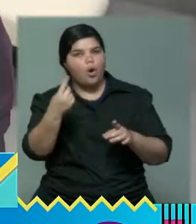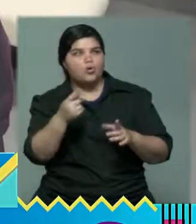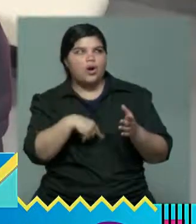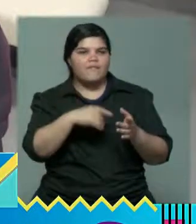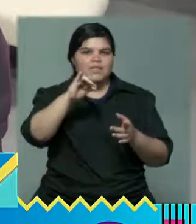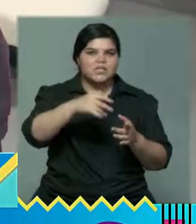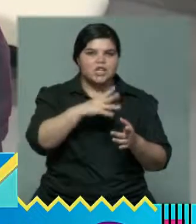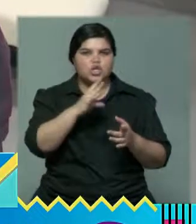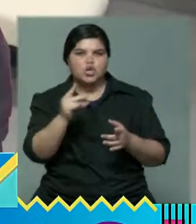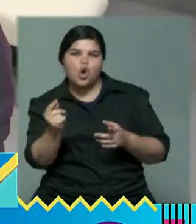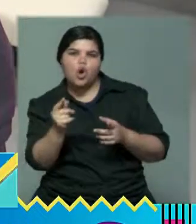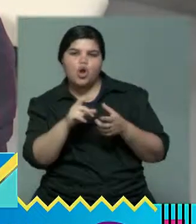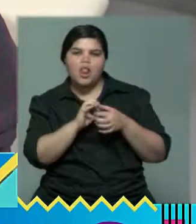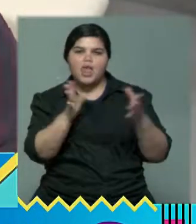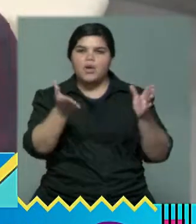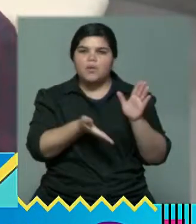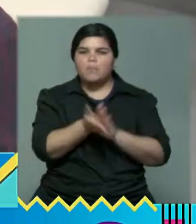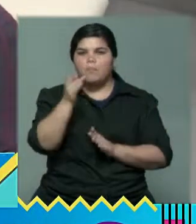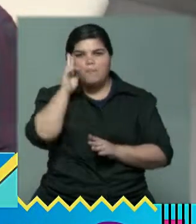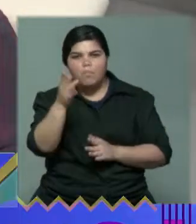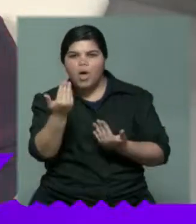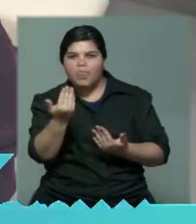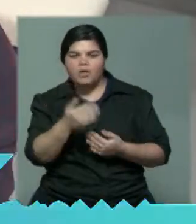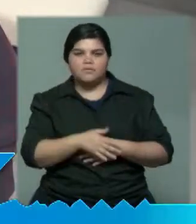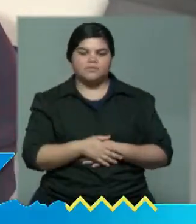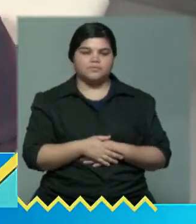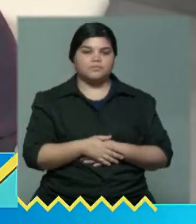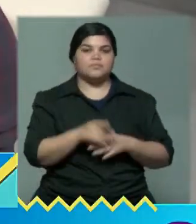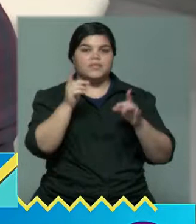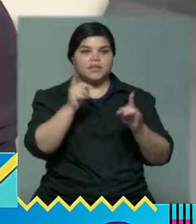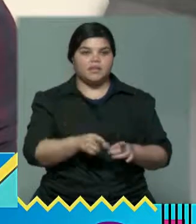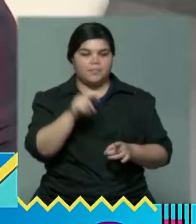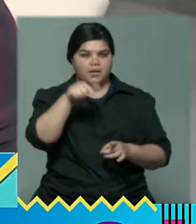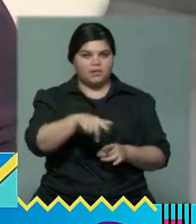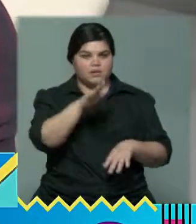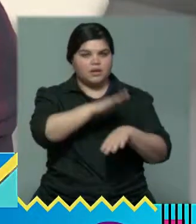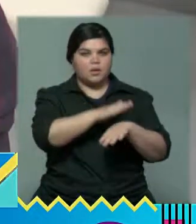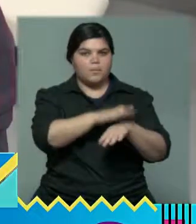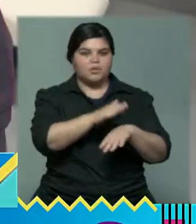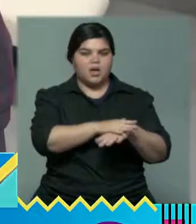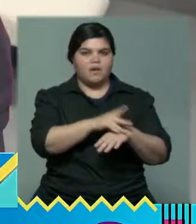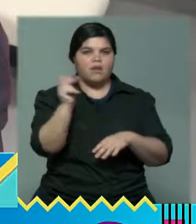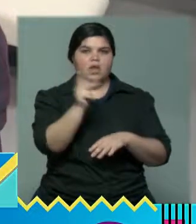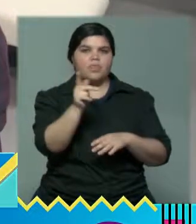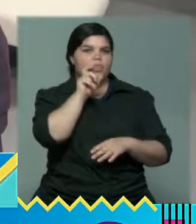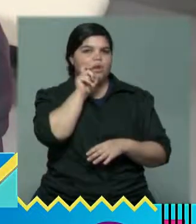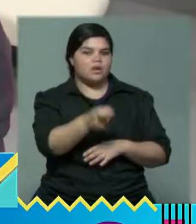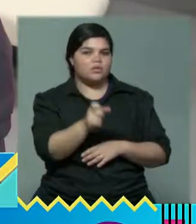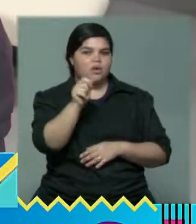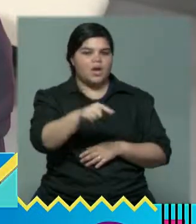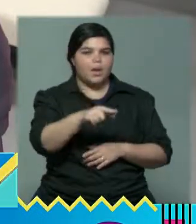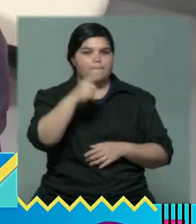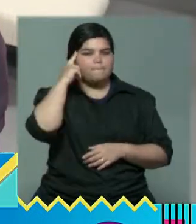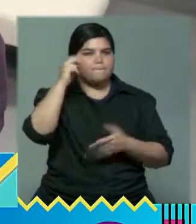Ese sería el debate central en el día de hoy. Así es. Bueno, para los protagonistas de los delitos sexuales, padecen una patología, una